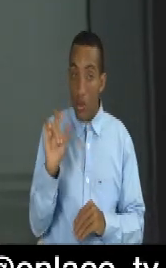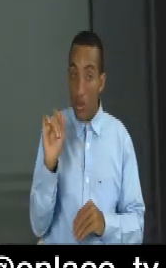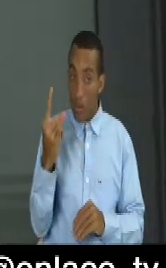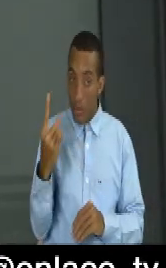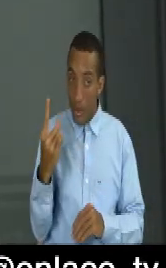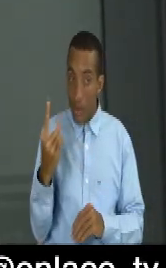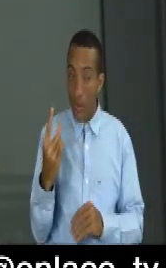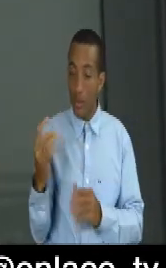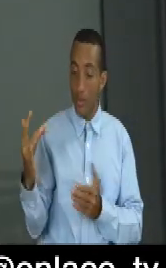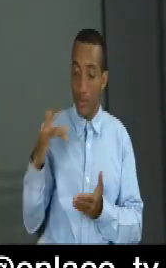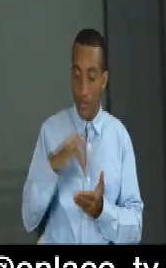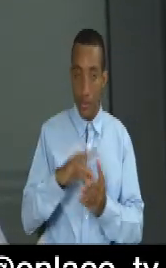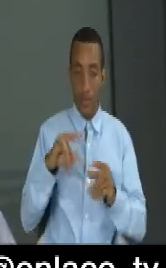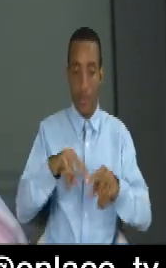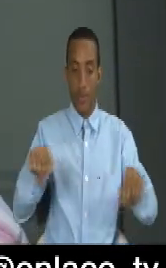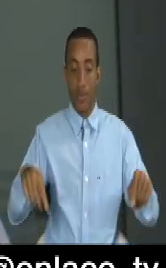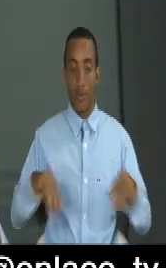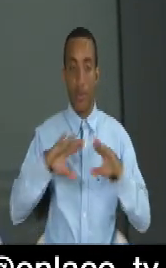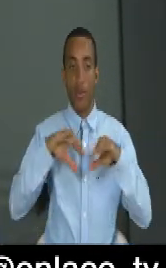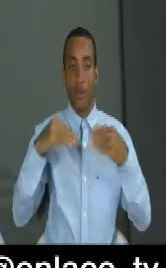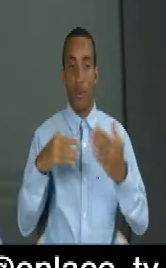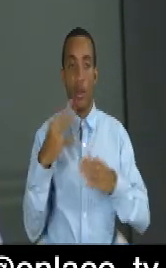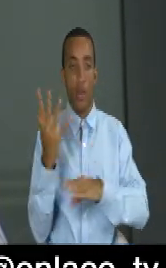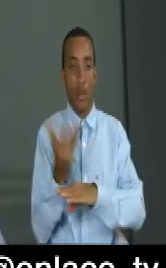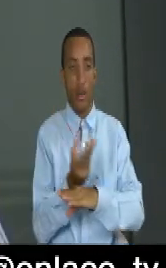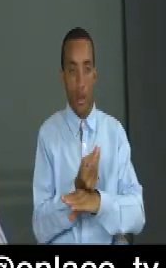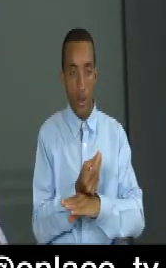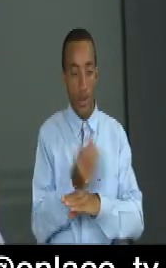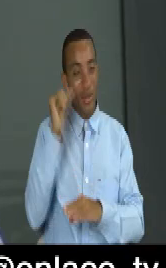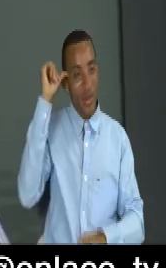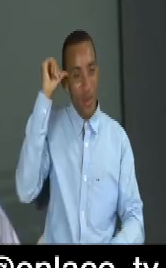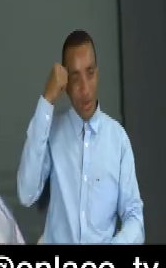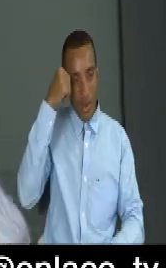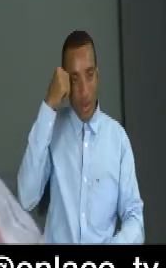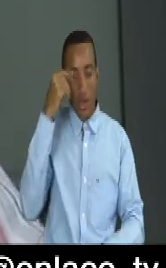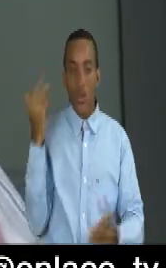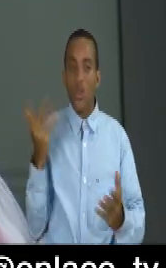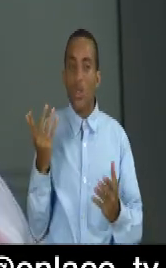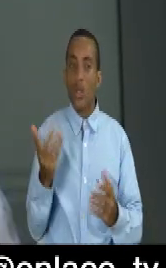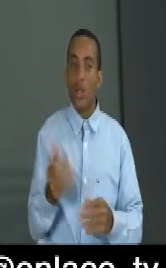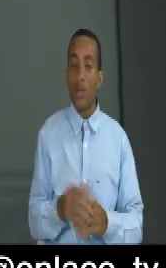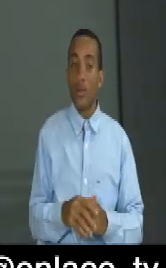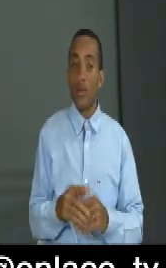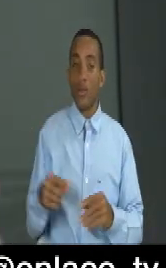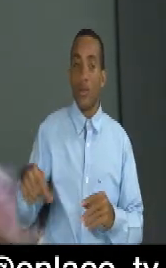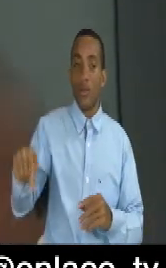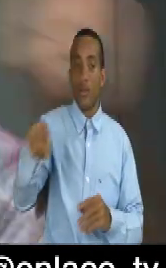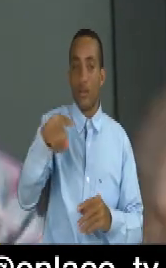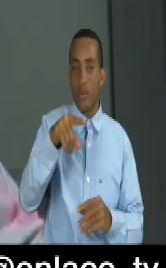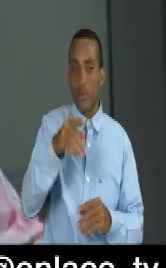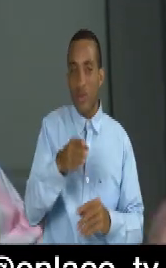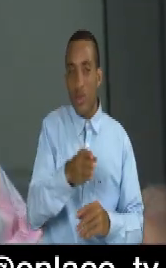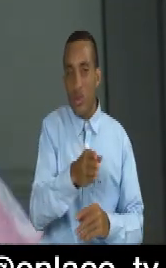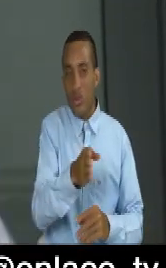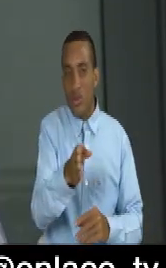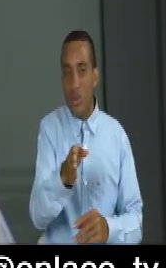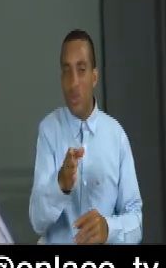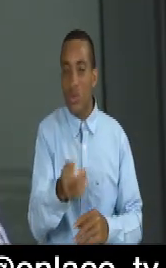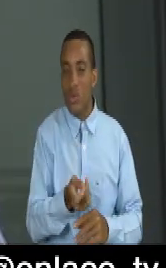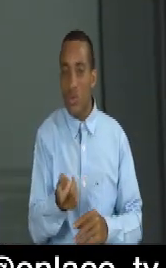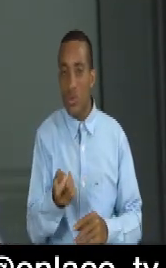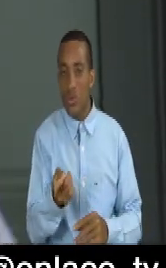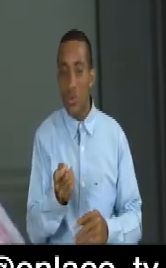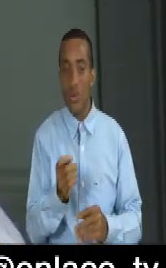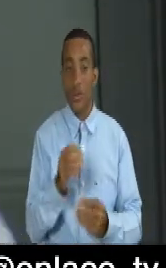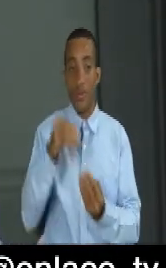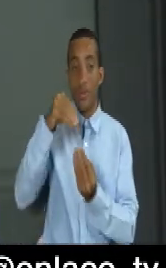en la sala de la Escuela Arte de las Tablas. Recuerde que la Escuela Arte de las Tablas queda por la Circunvalar, pasos abajo del distrito